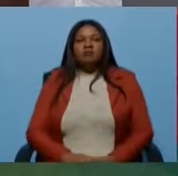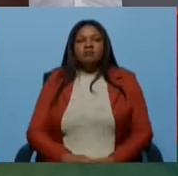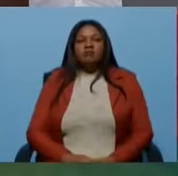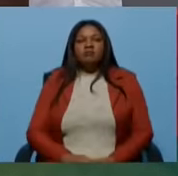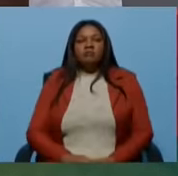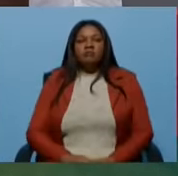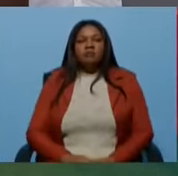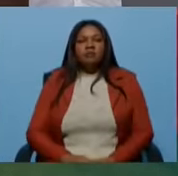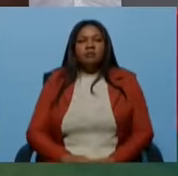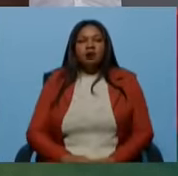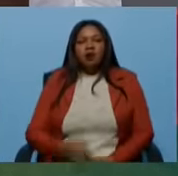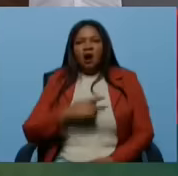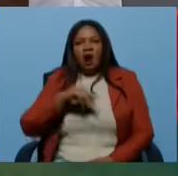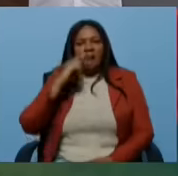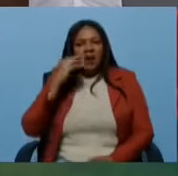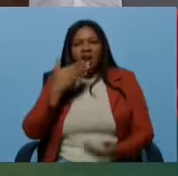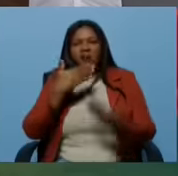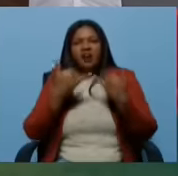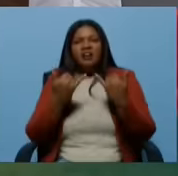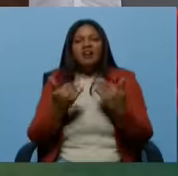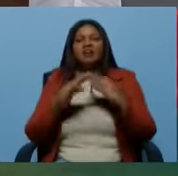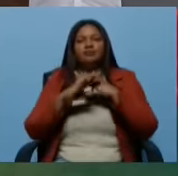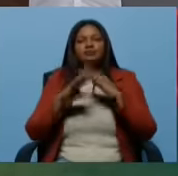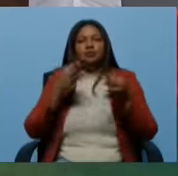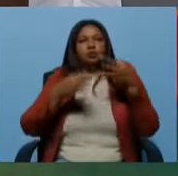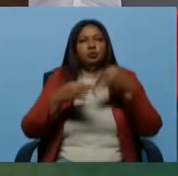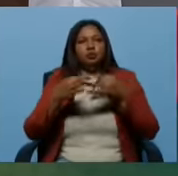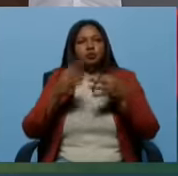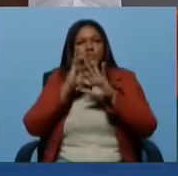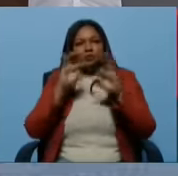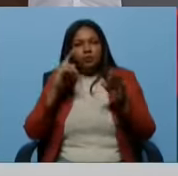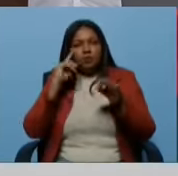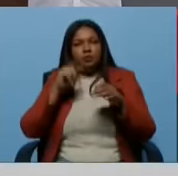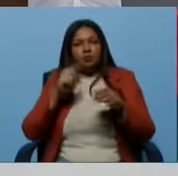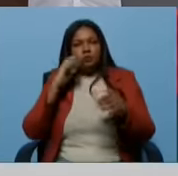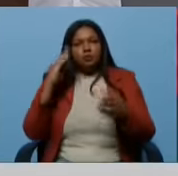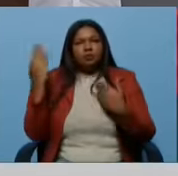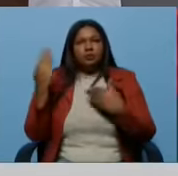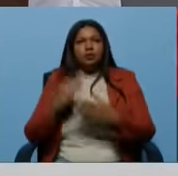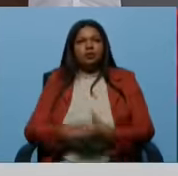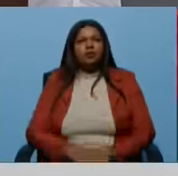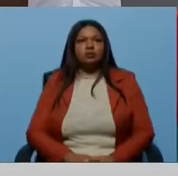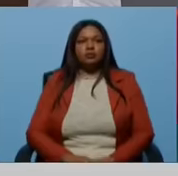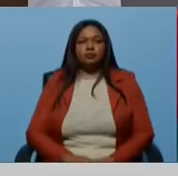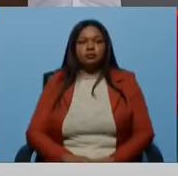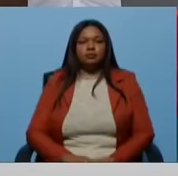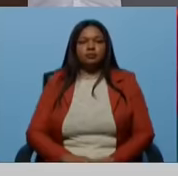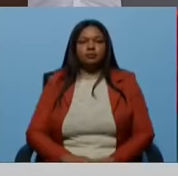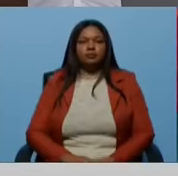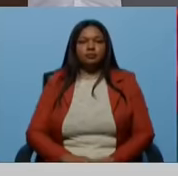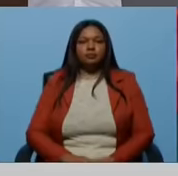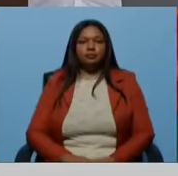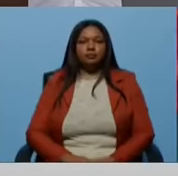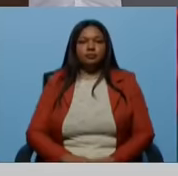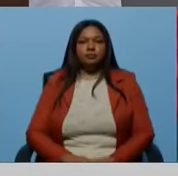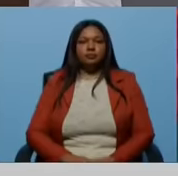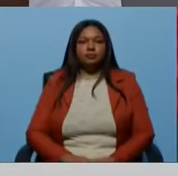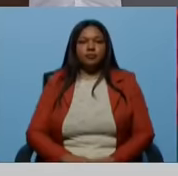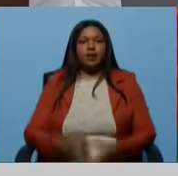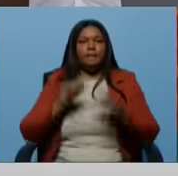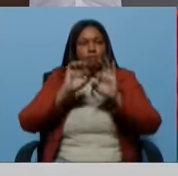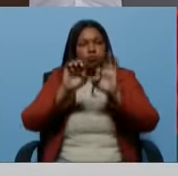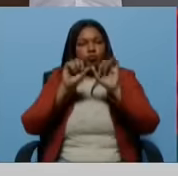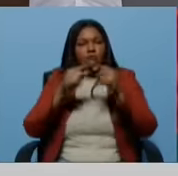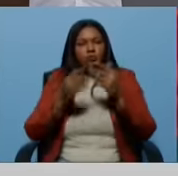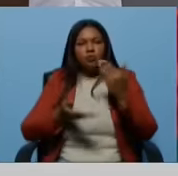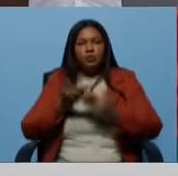la Sala de Casación Penal del Tribunal Supremo de Justicia informa, el tribunal, vamos a ver si lo podemos recapitular, sí. Que este es el punto importante. ¿Por qué?